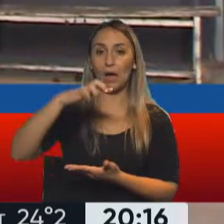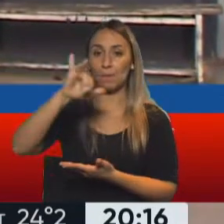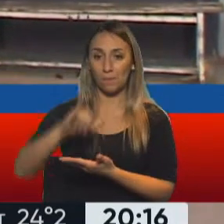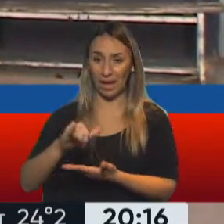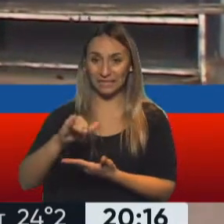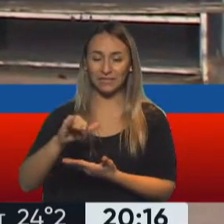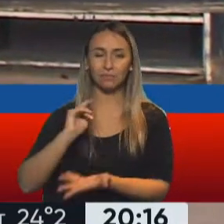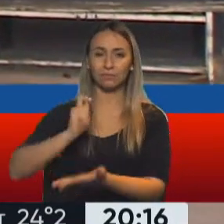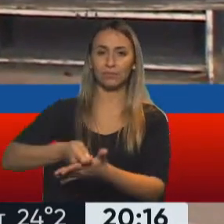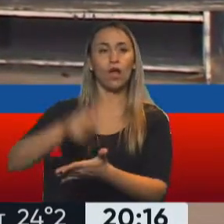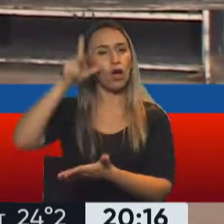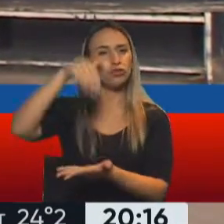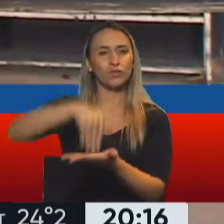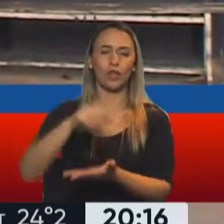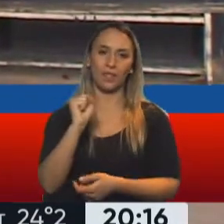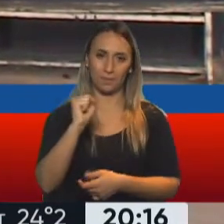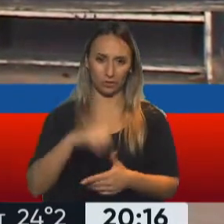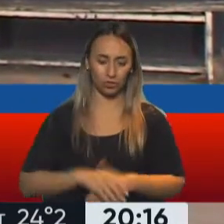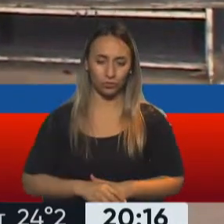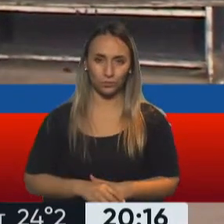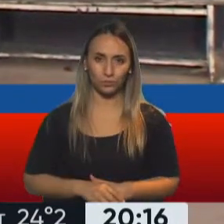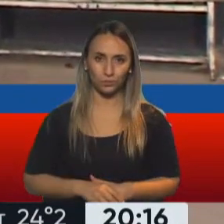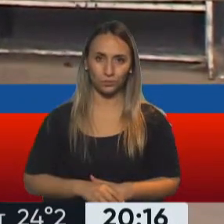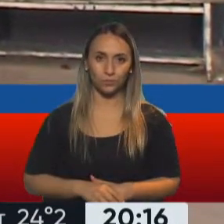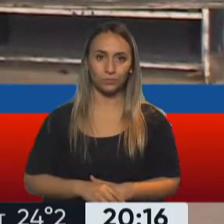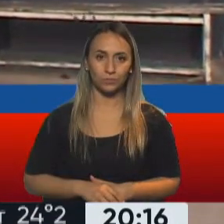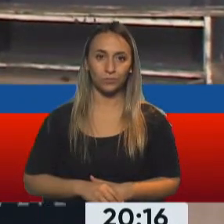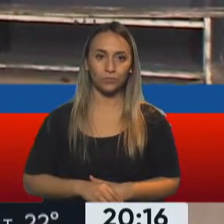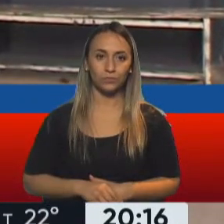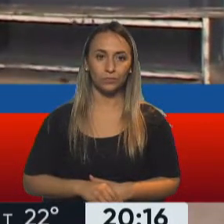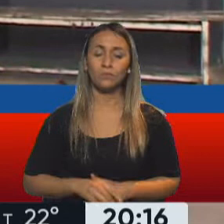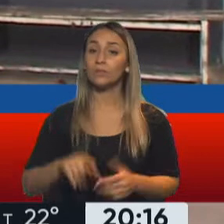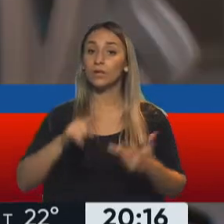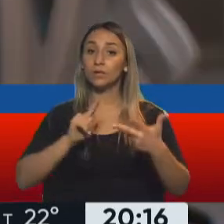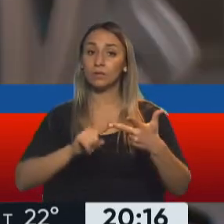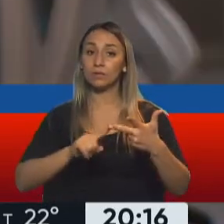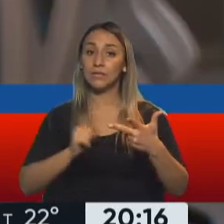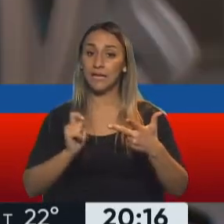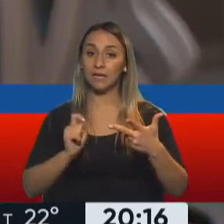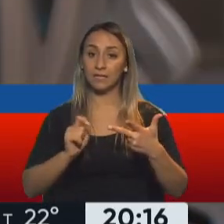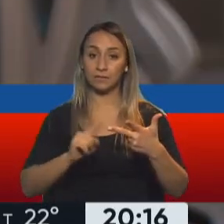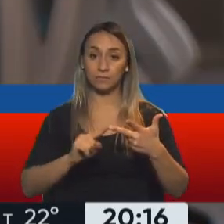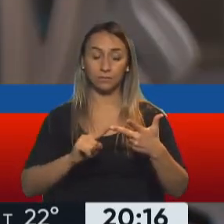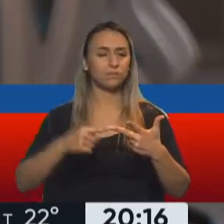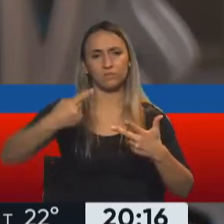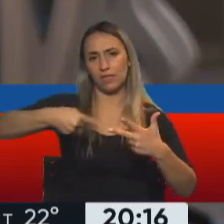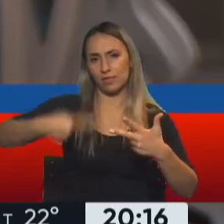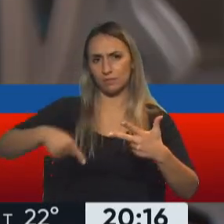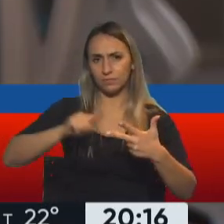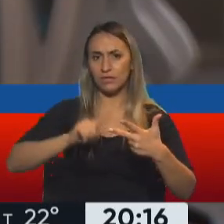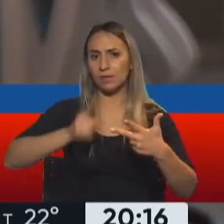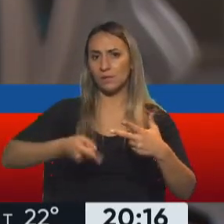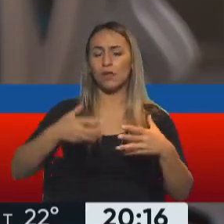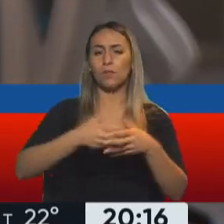alrededor de 8 millones de pesos 8 millones de pesos sí y después de en tercer lugar bueno después tenemos también las